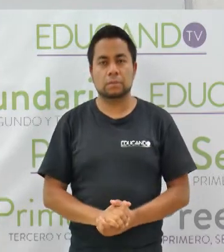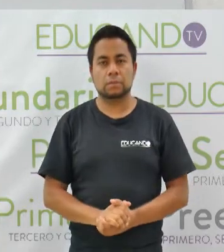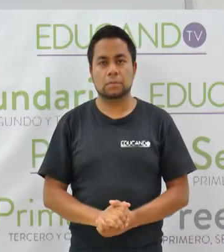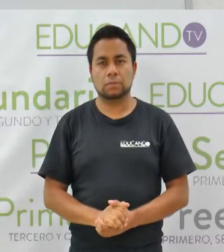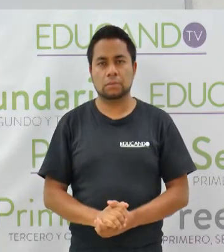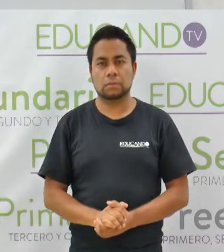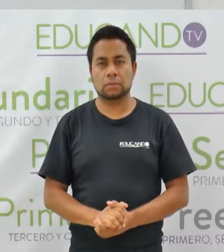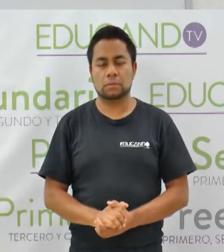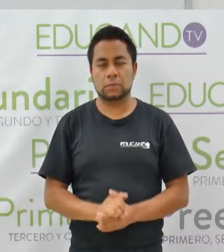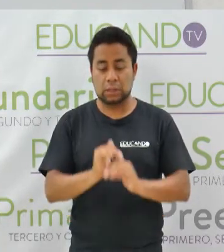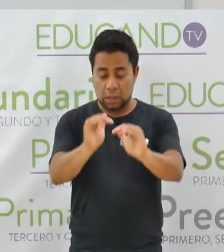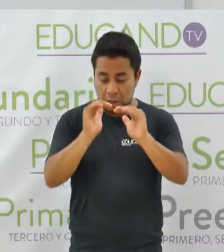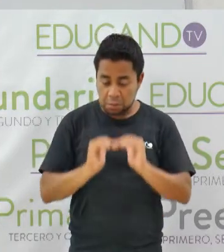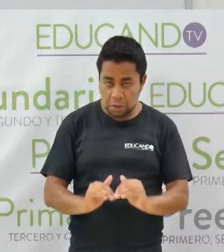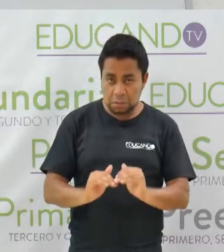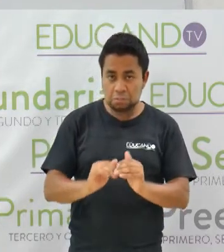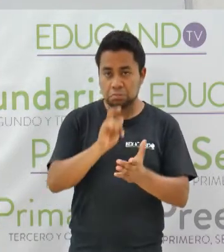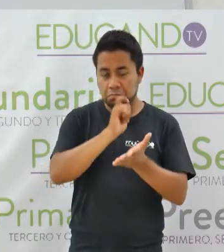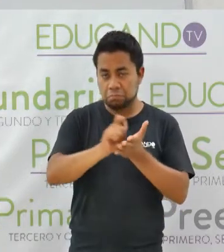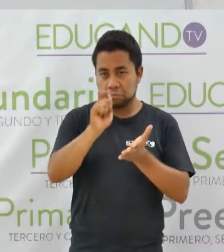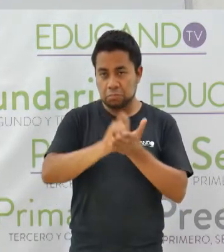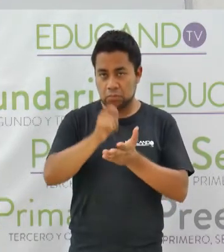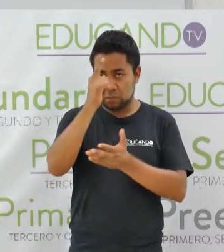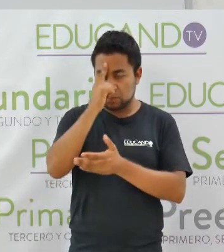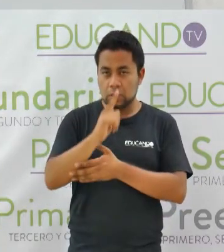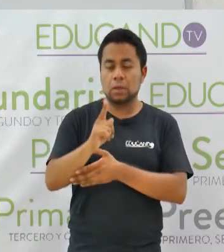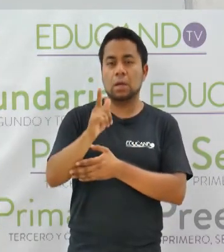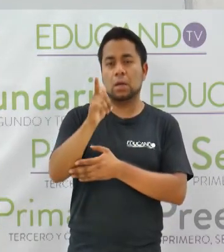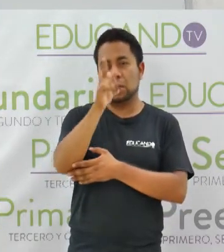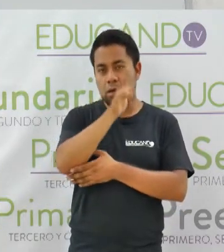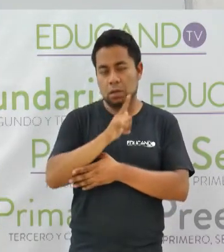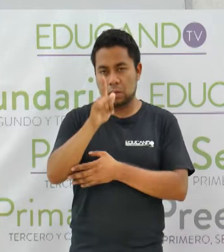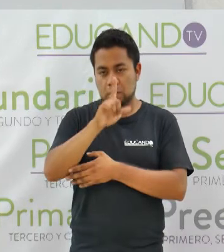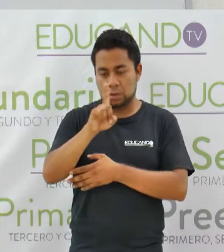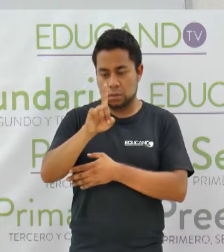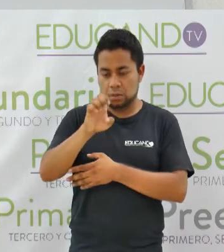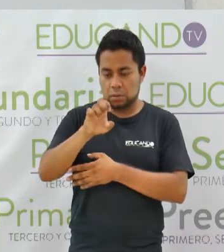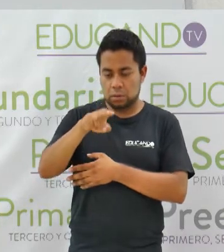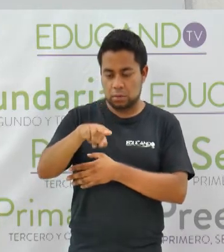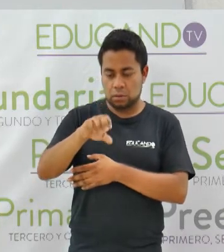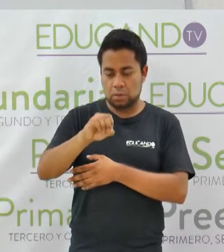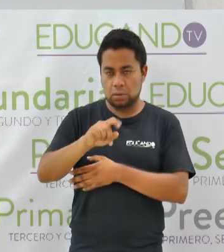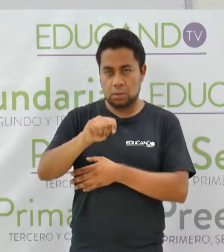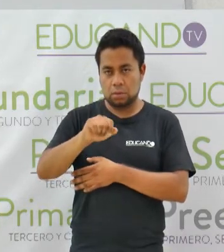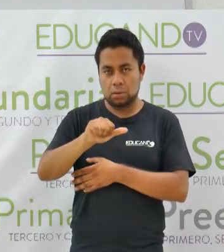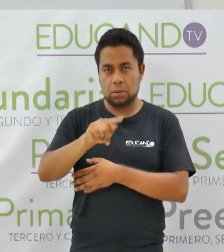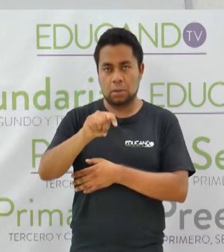connotativo y la de abajo está escrita en un lenguaje